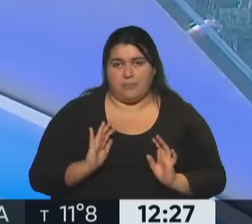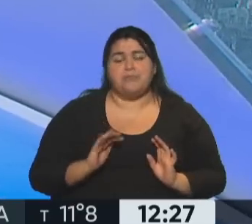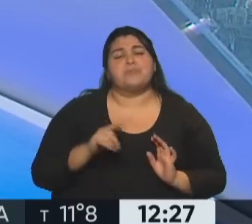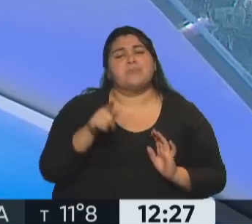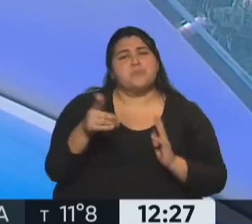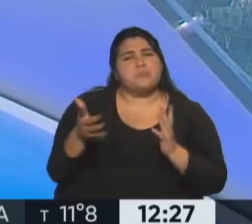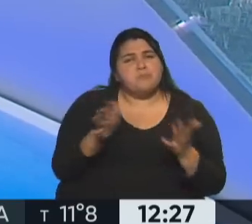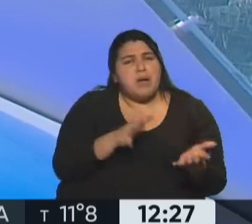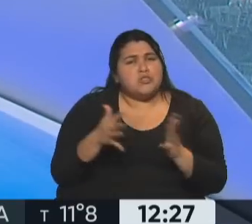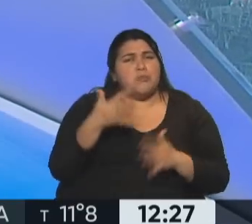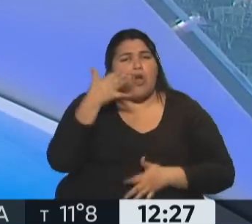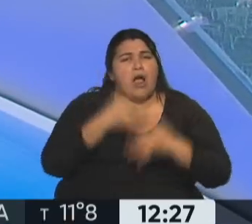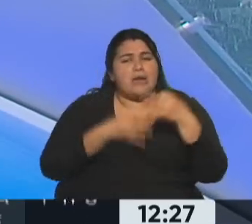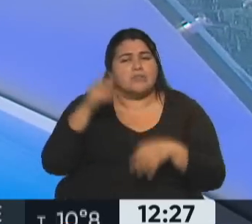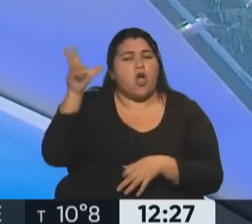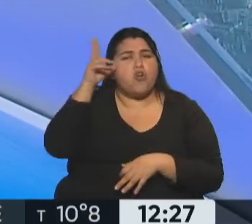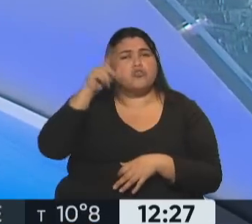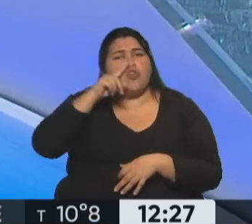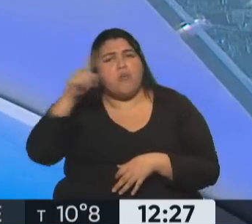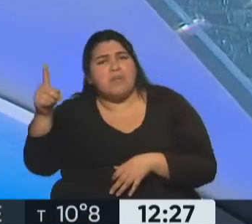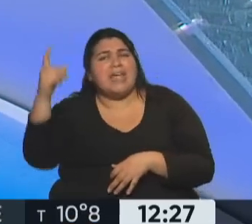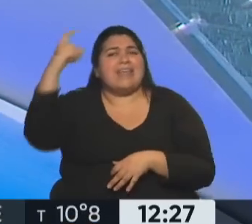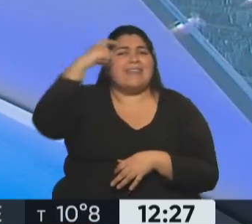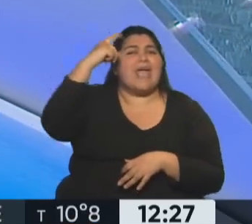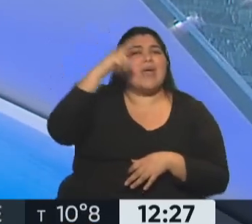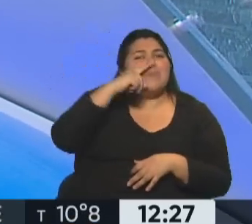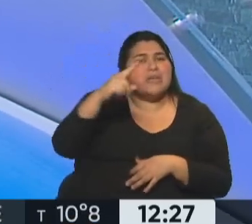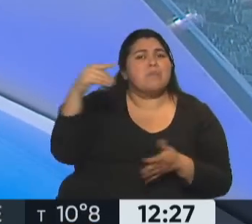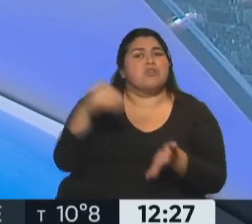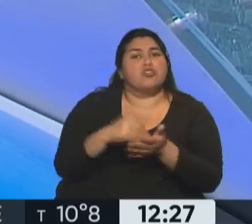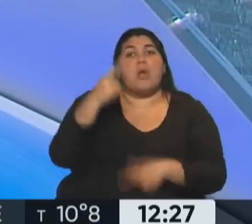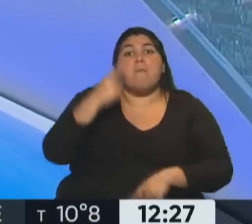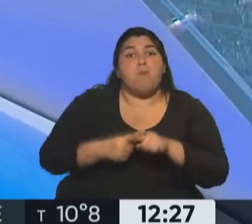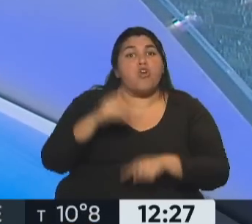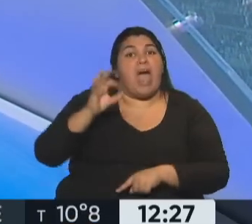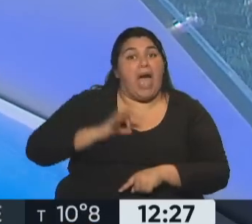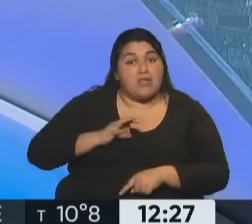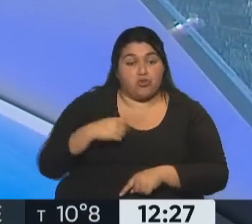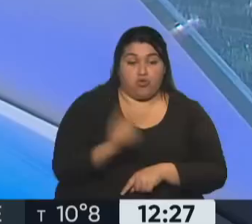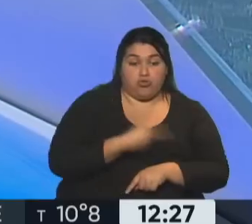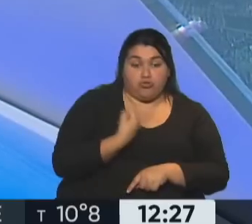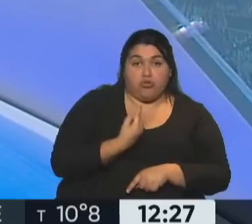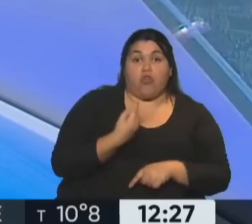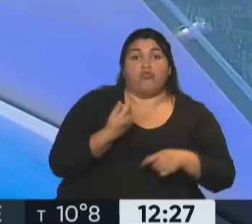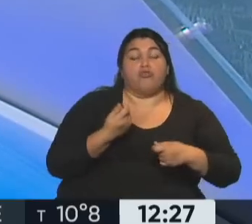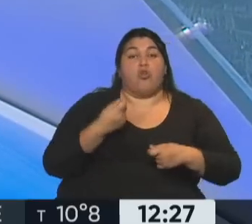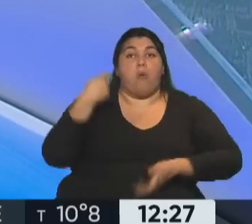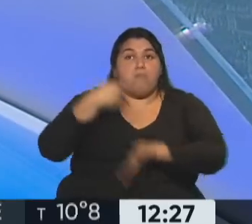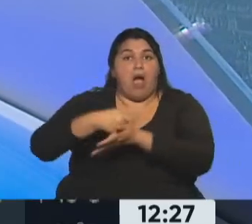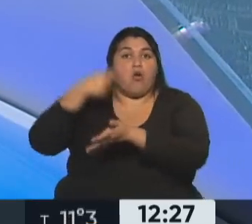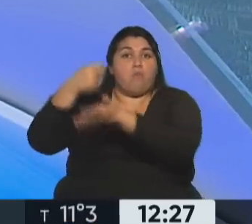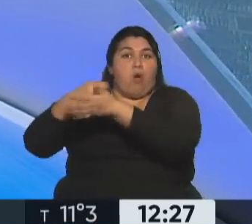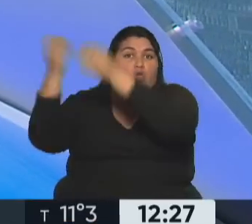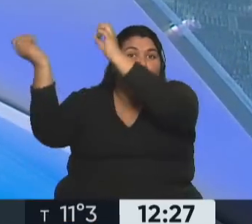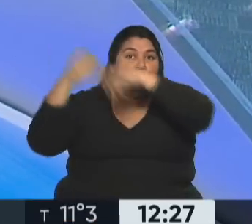de algunos calculan 8 mil otros 10 mil millones de dólares por año que se gastan en importación de gas diferentes formas no gas de bolivia